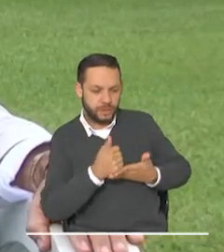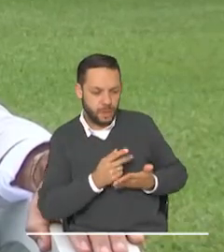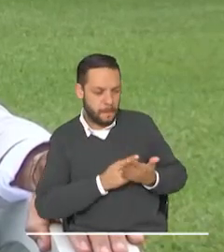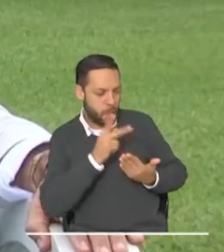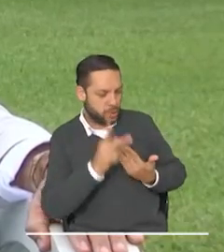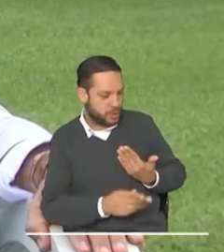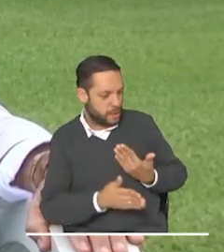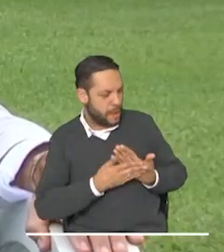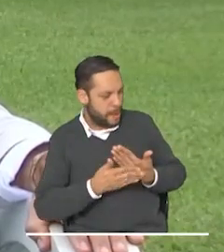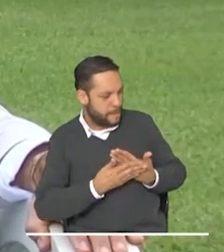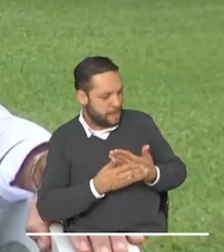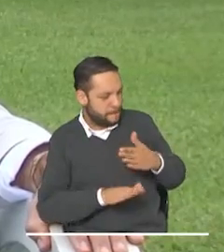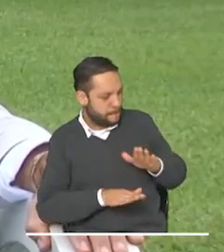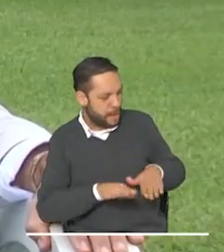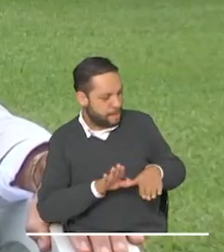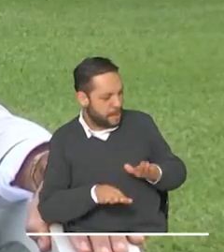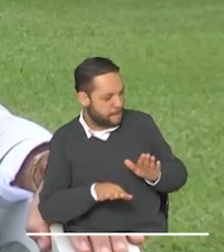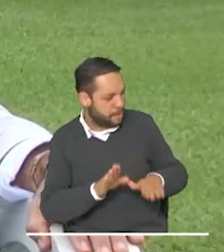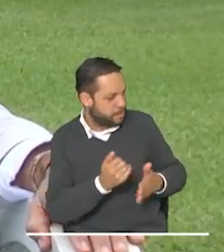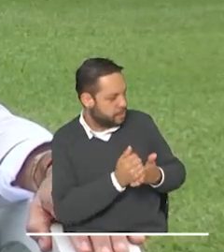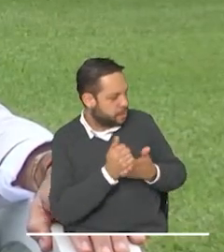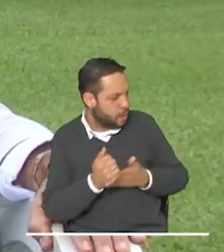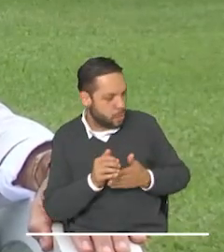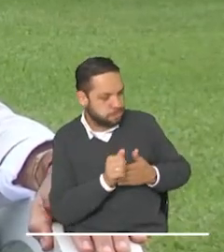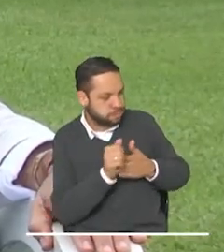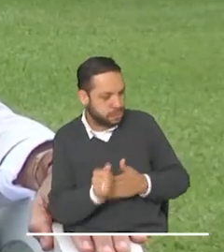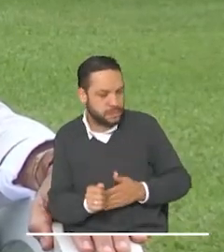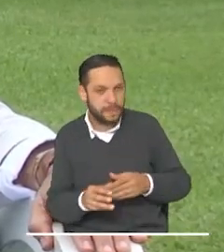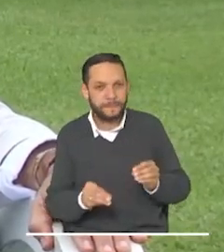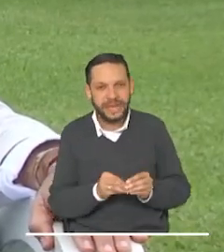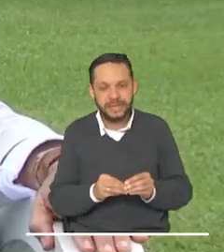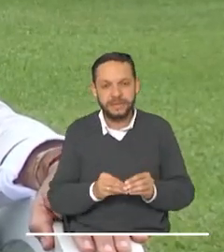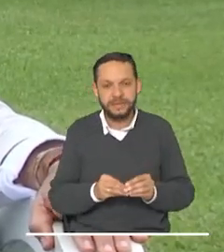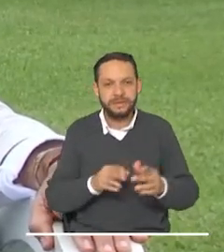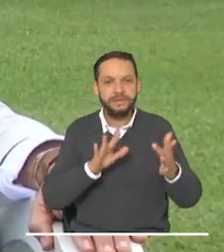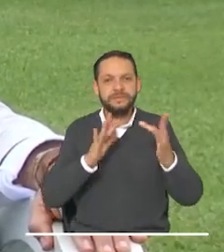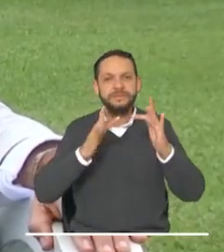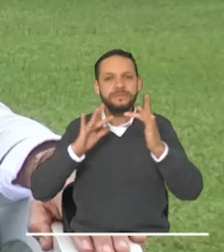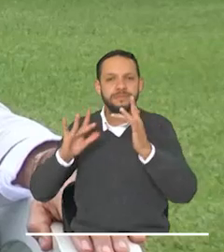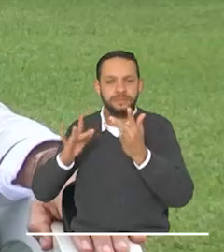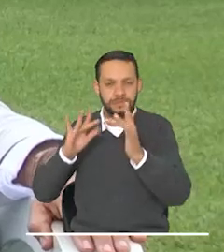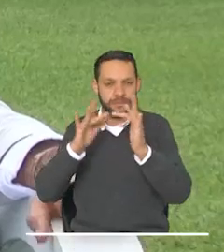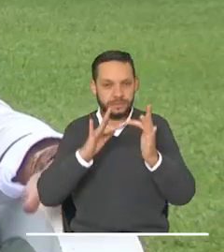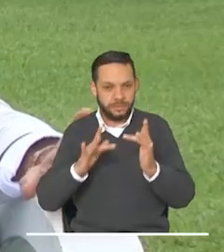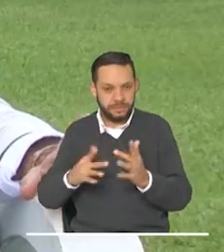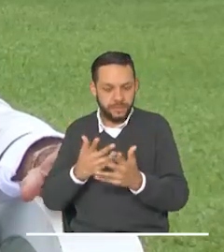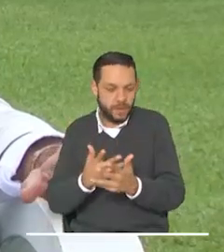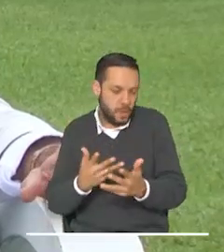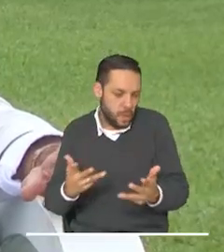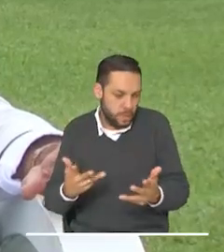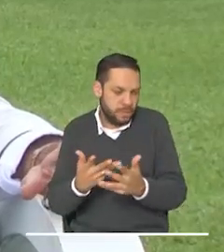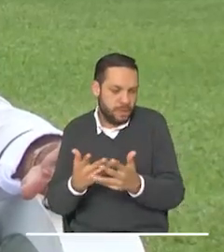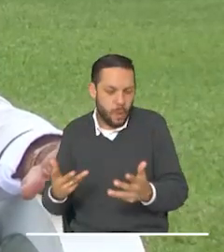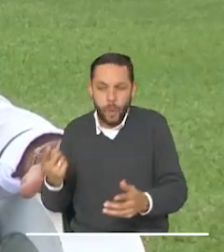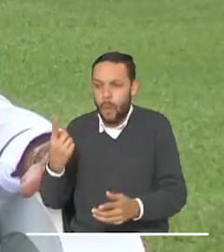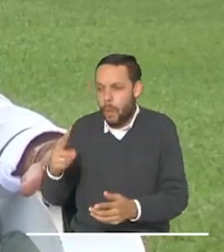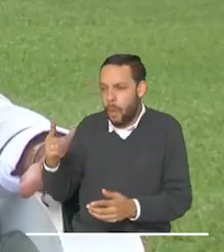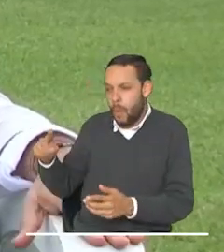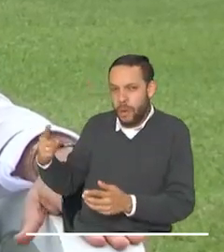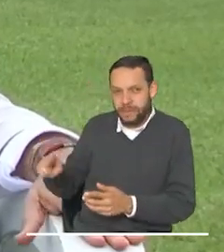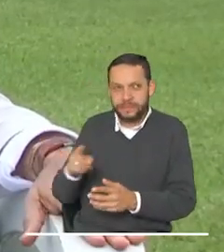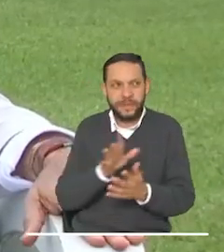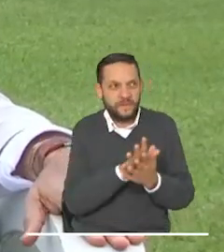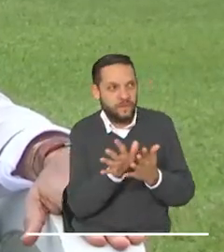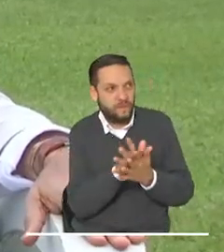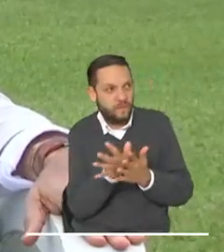del alma específicamente en terapias como la transpersonalización y hay muchas más terapias que él no le gusta